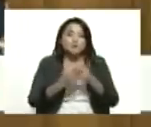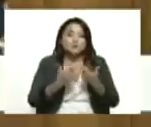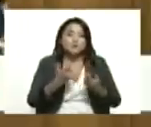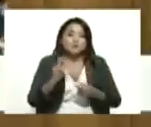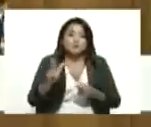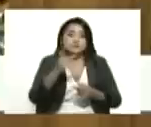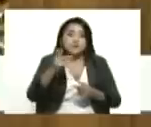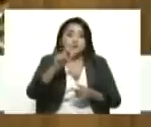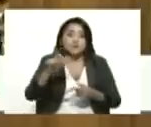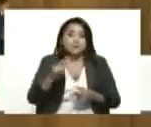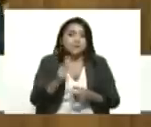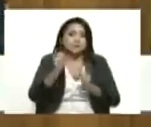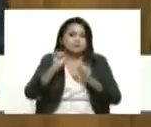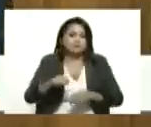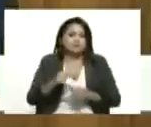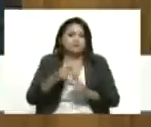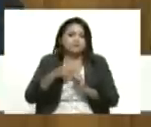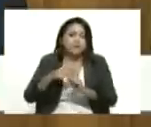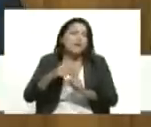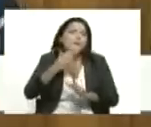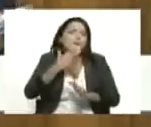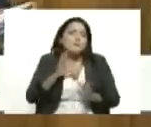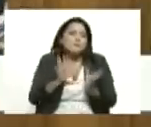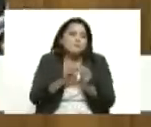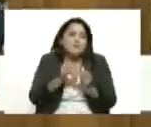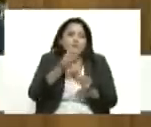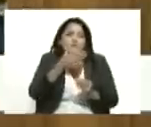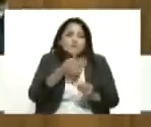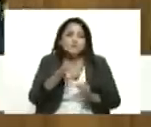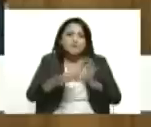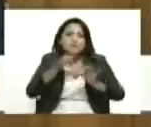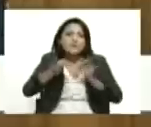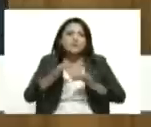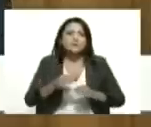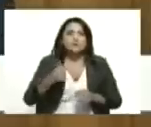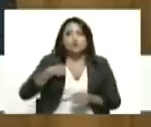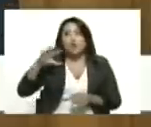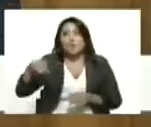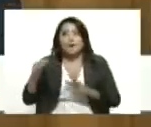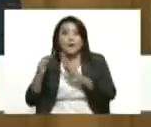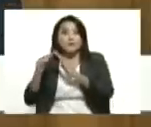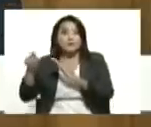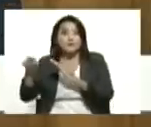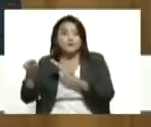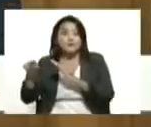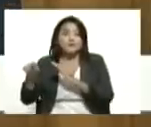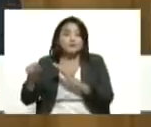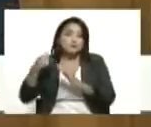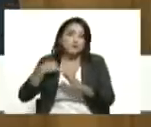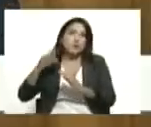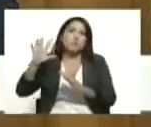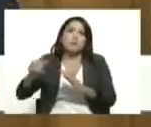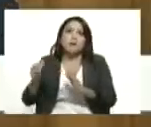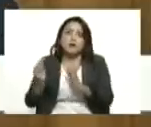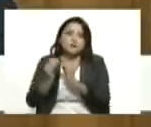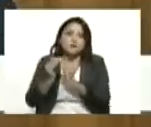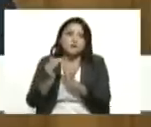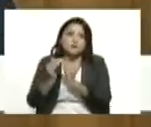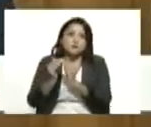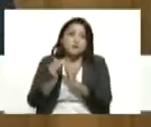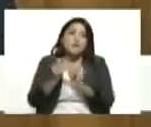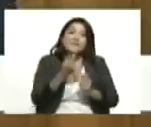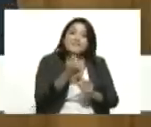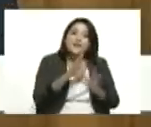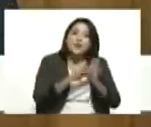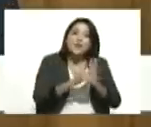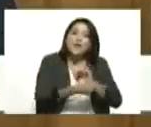tercero de buena fe sobre el mismo bien. Me explico. Yo compré una casa con dinero